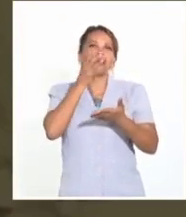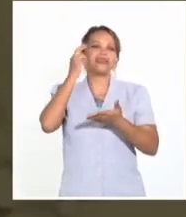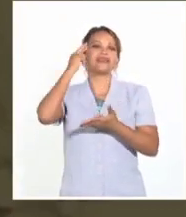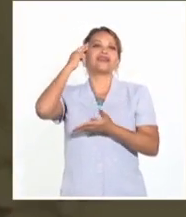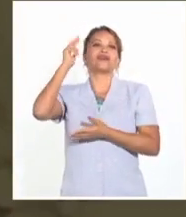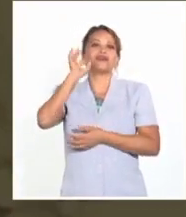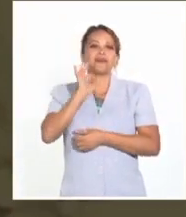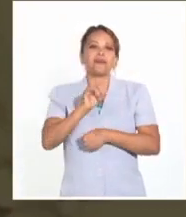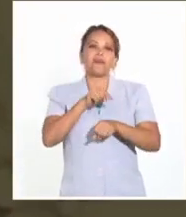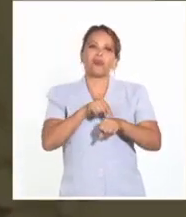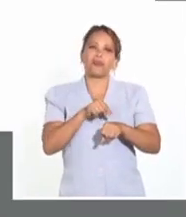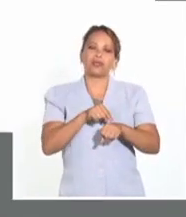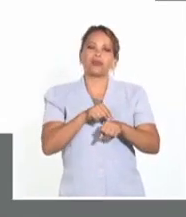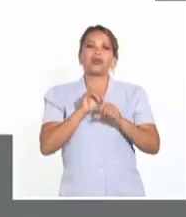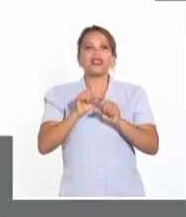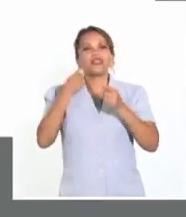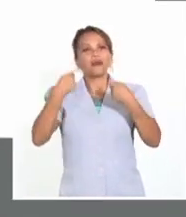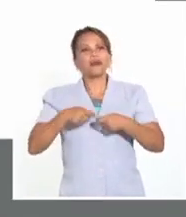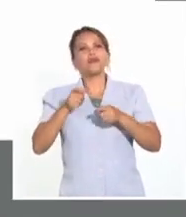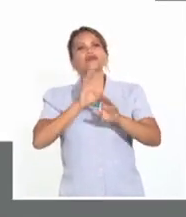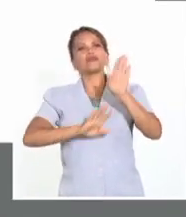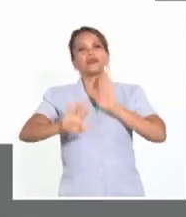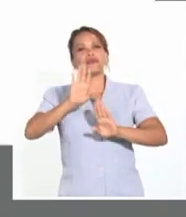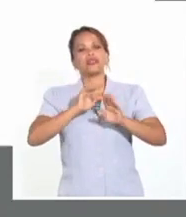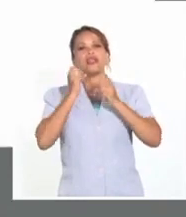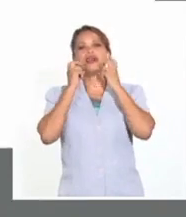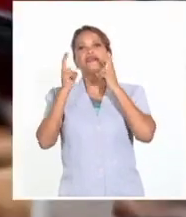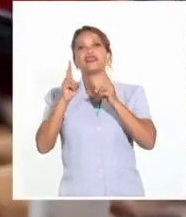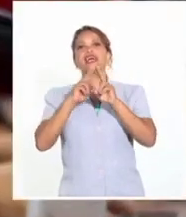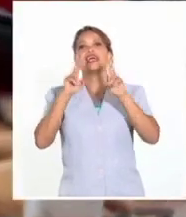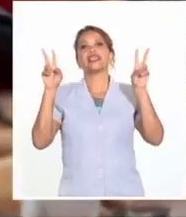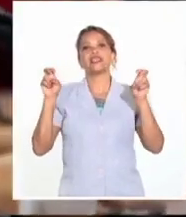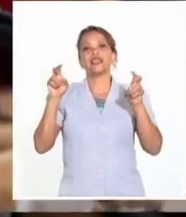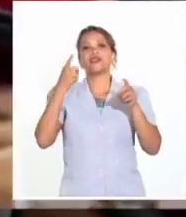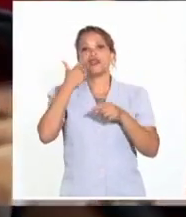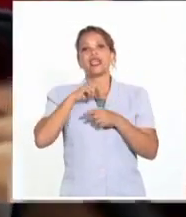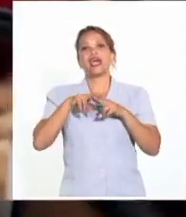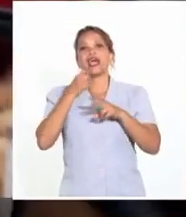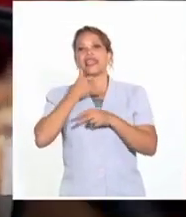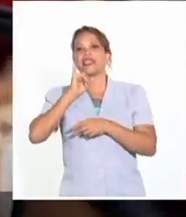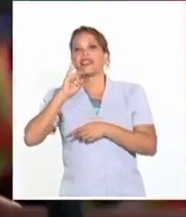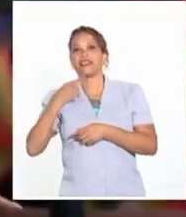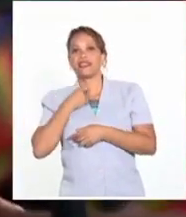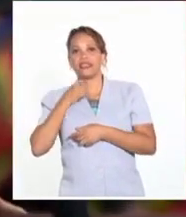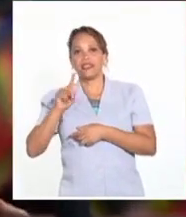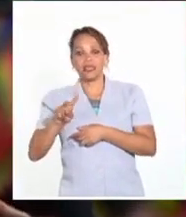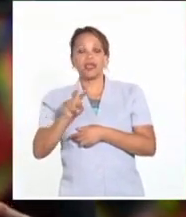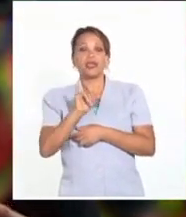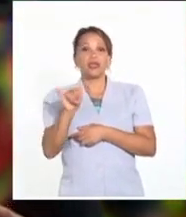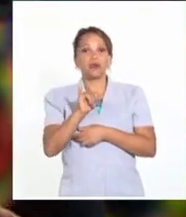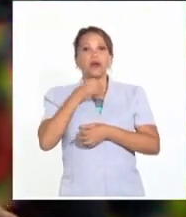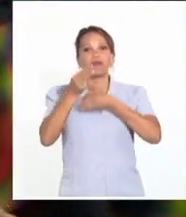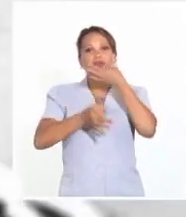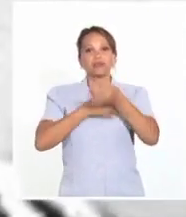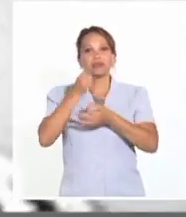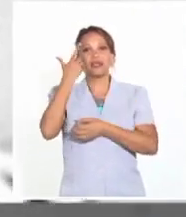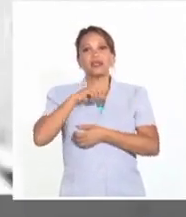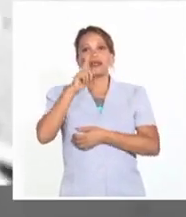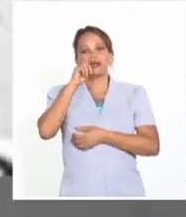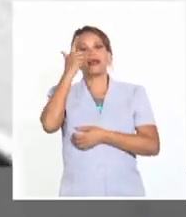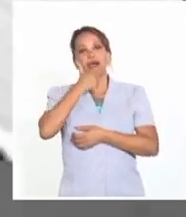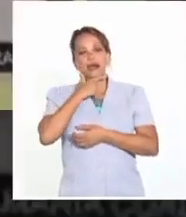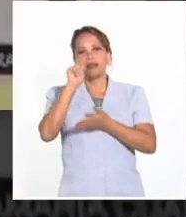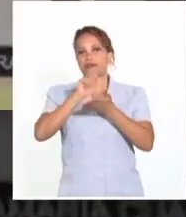hay que defender la vida son textos de aidé Santa María compilados por Jaime Gómez Triana y ananiria alvo Díaz